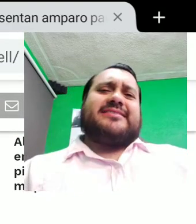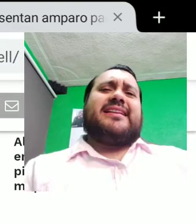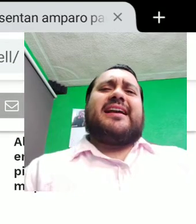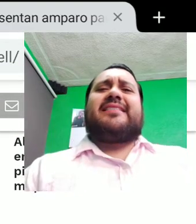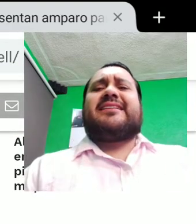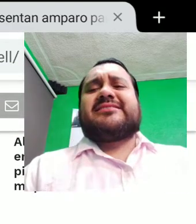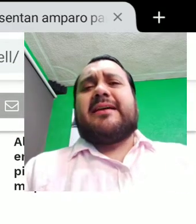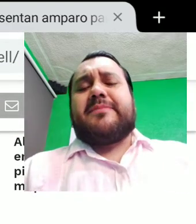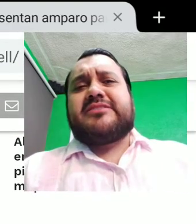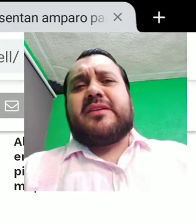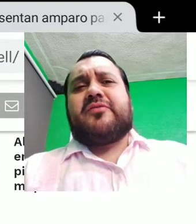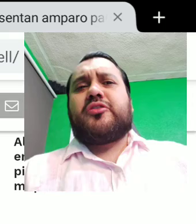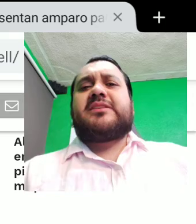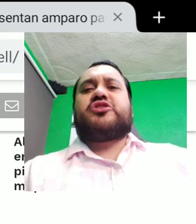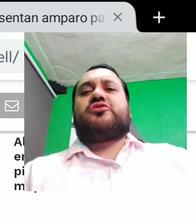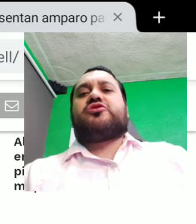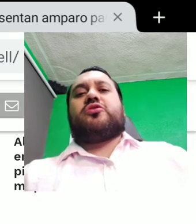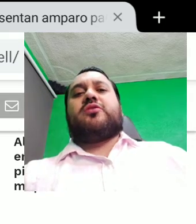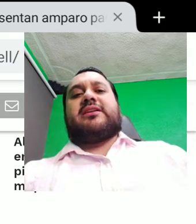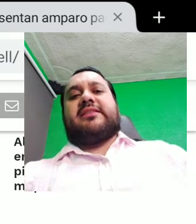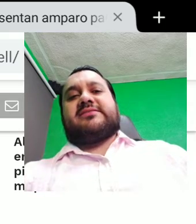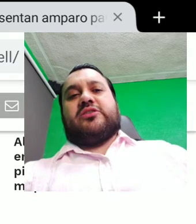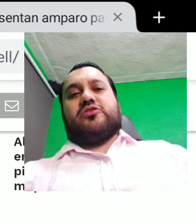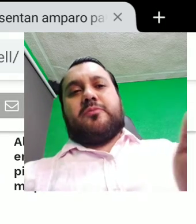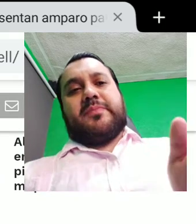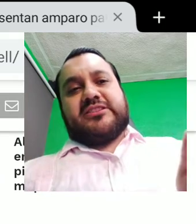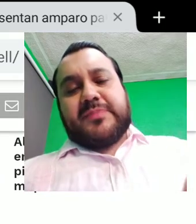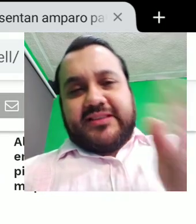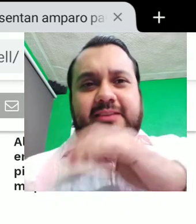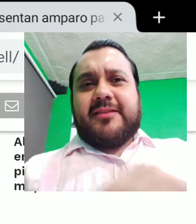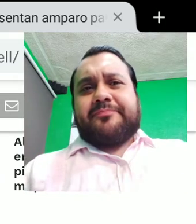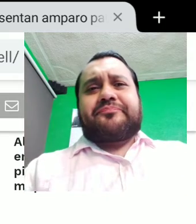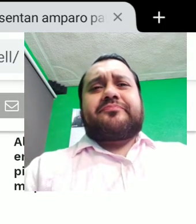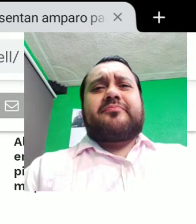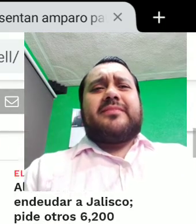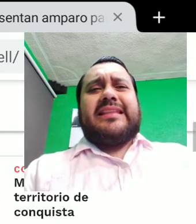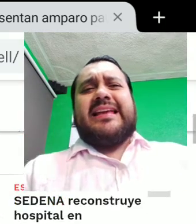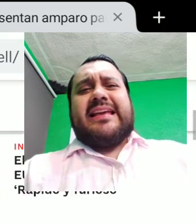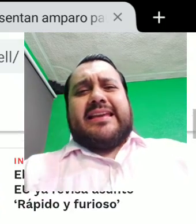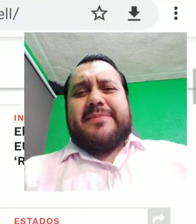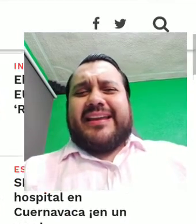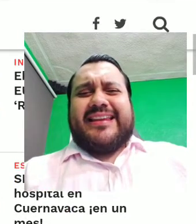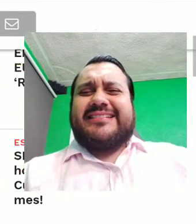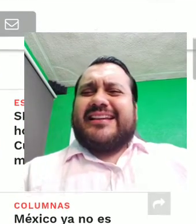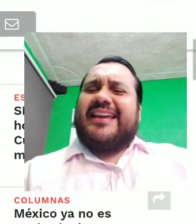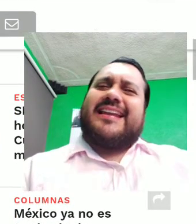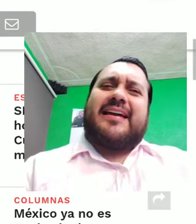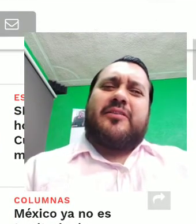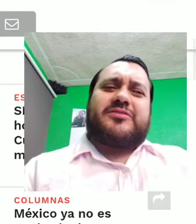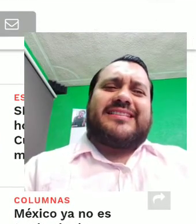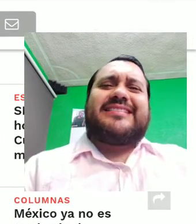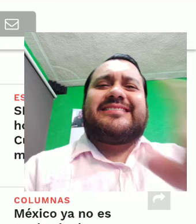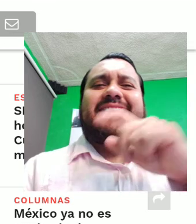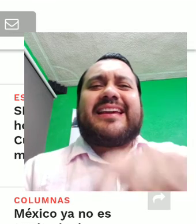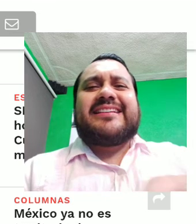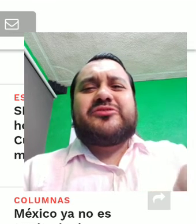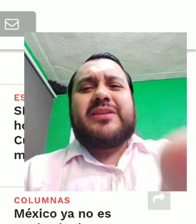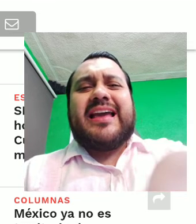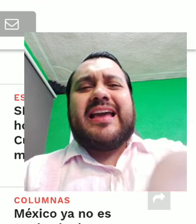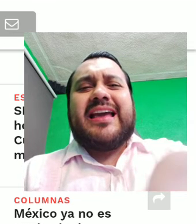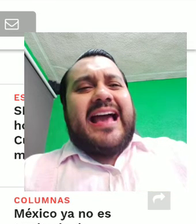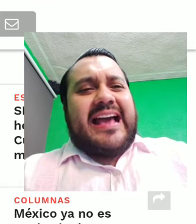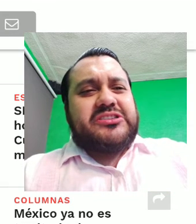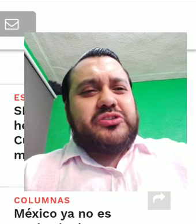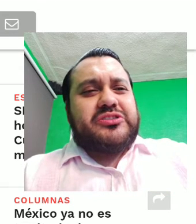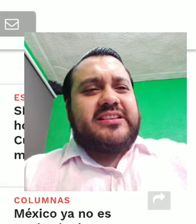acerca de esta misma información sólo que desde otra perspectiva imagínense a qué grado se dice que es